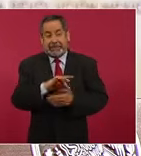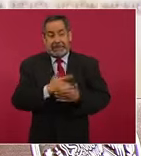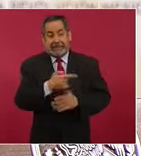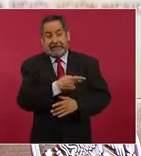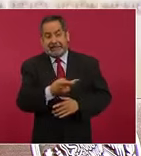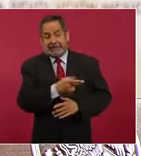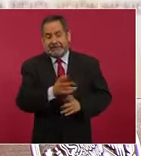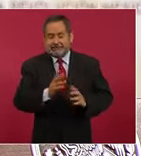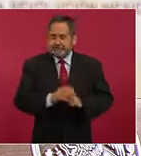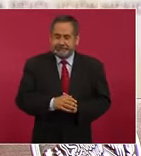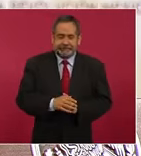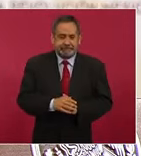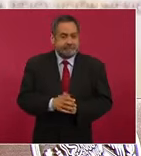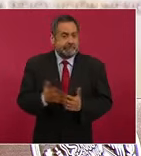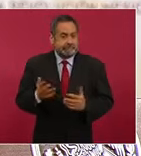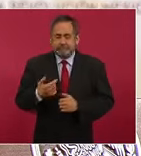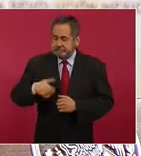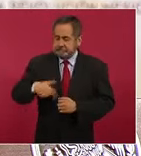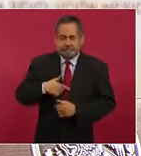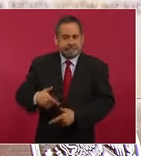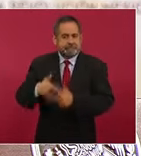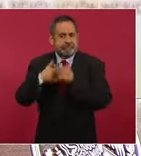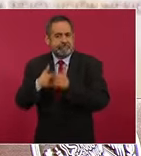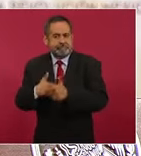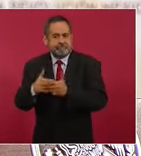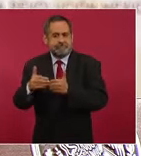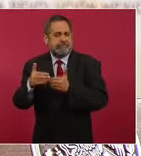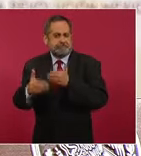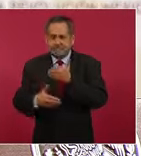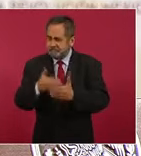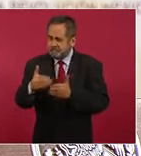Entonces, vamos a seguir adelante